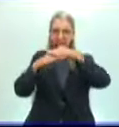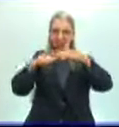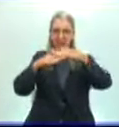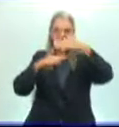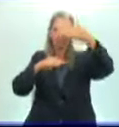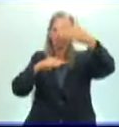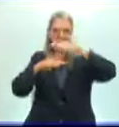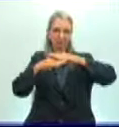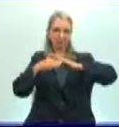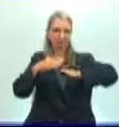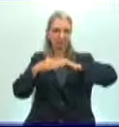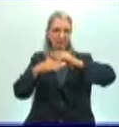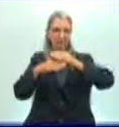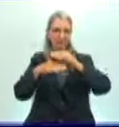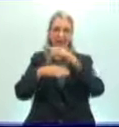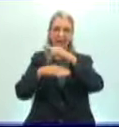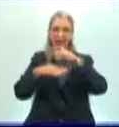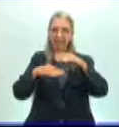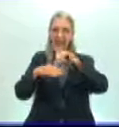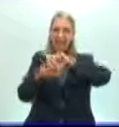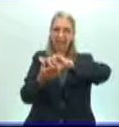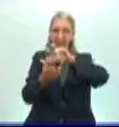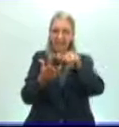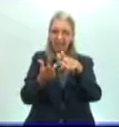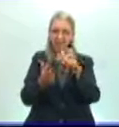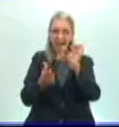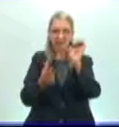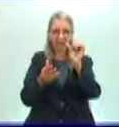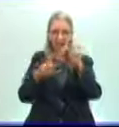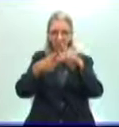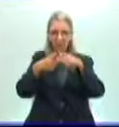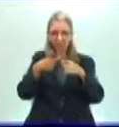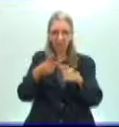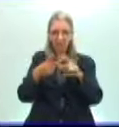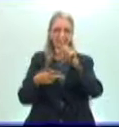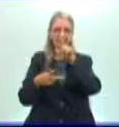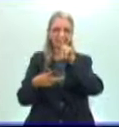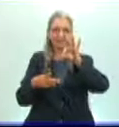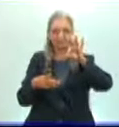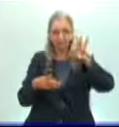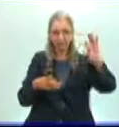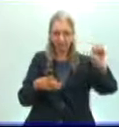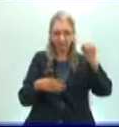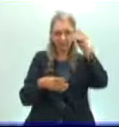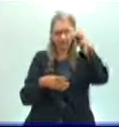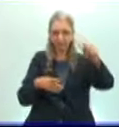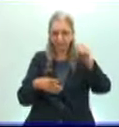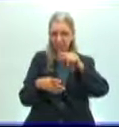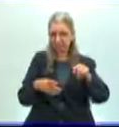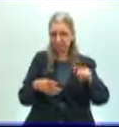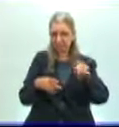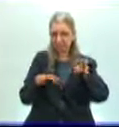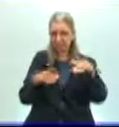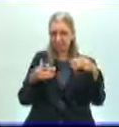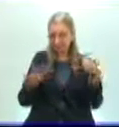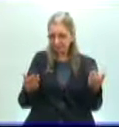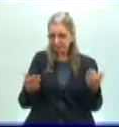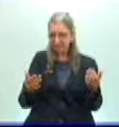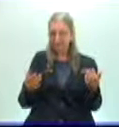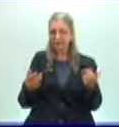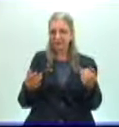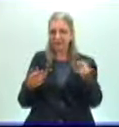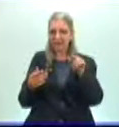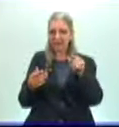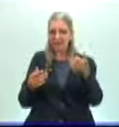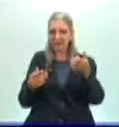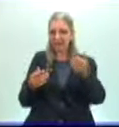fórmula. Sustituimos el ángulo 180, simplificamos y el resultado es este, que es bien interesante, ¿no? El área del